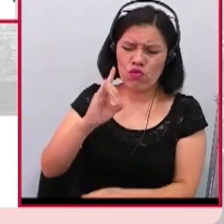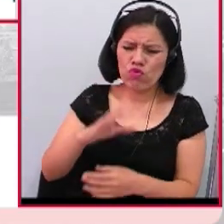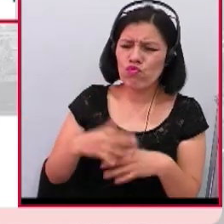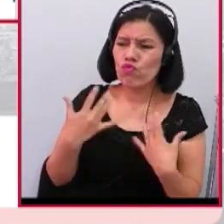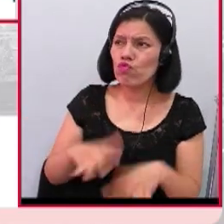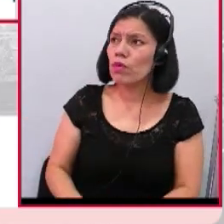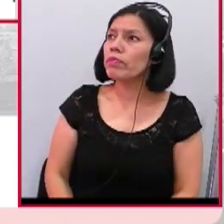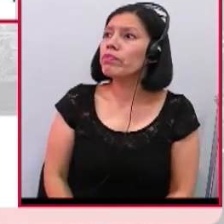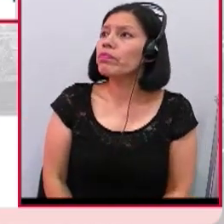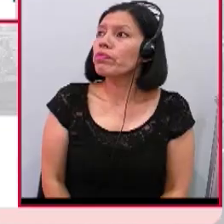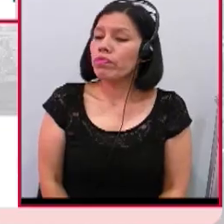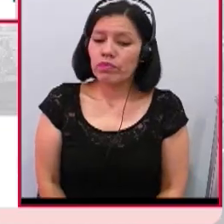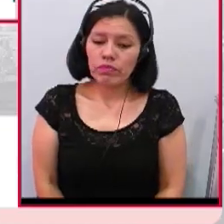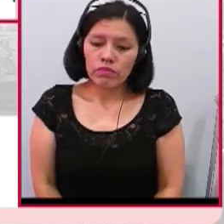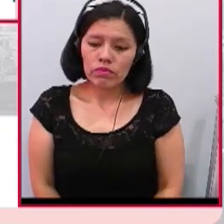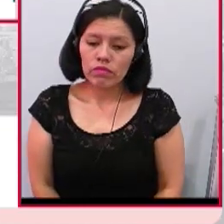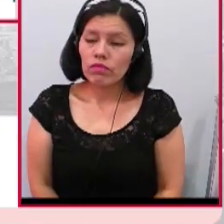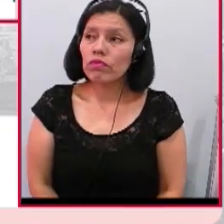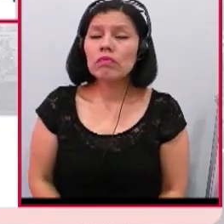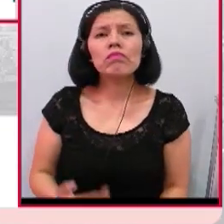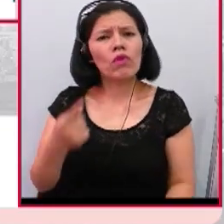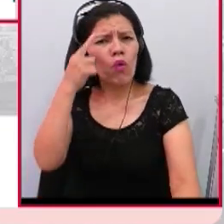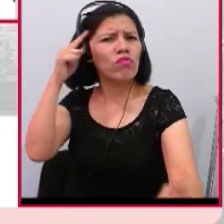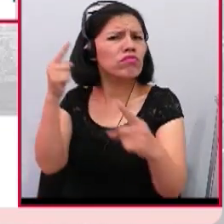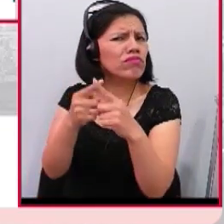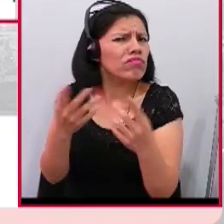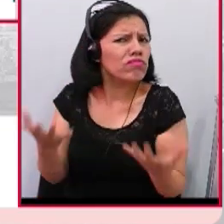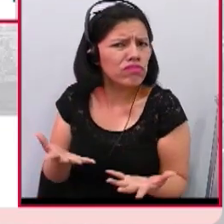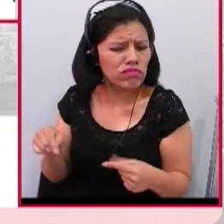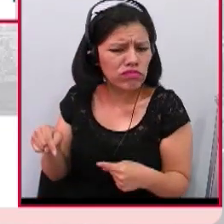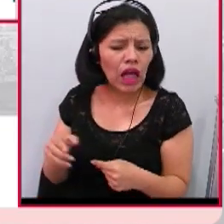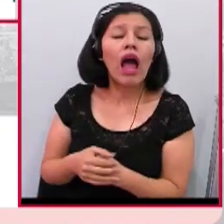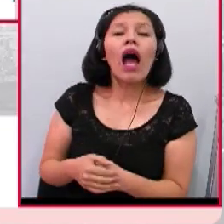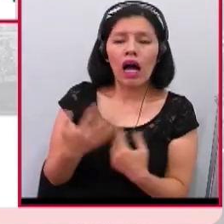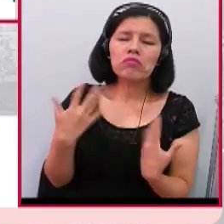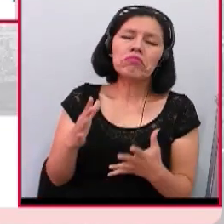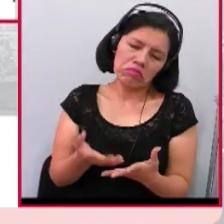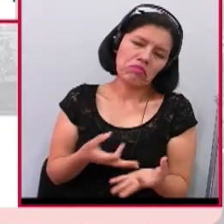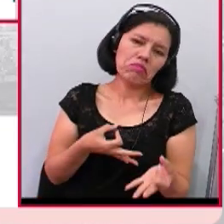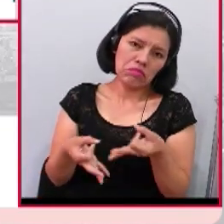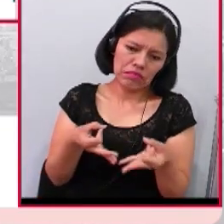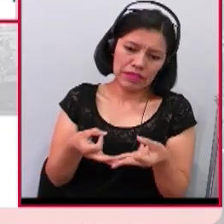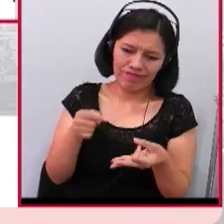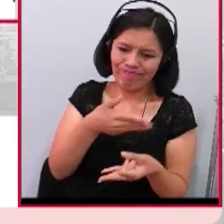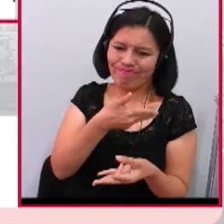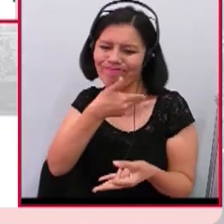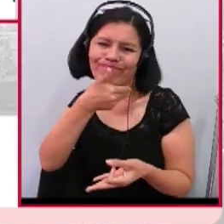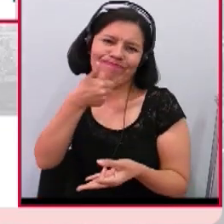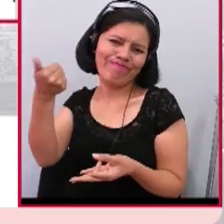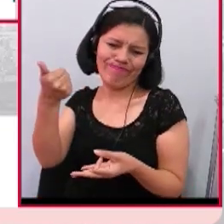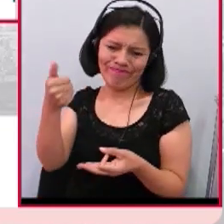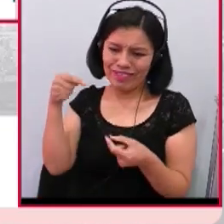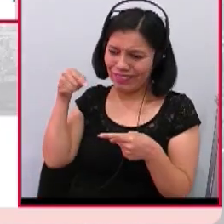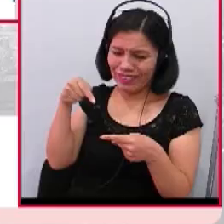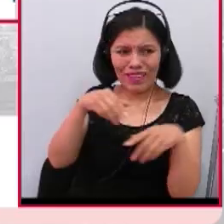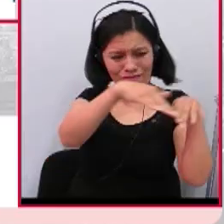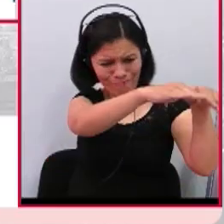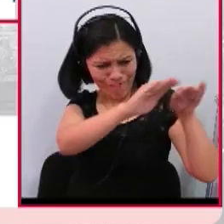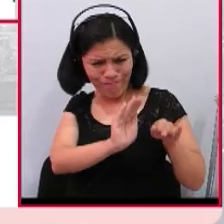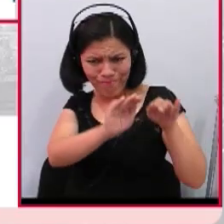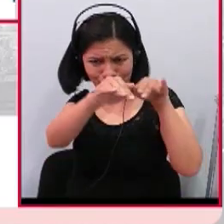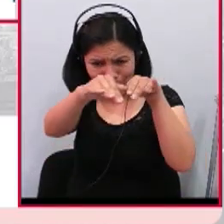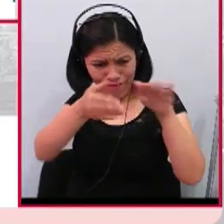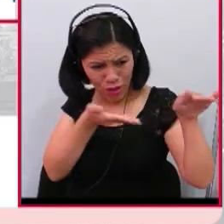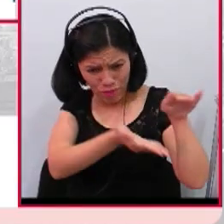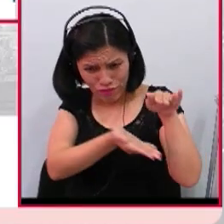de esto. Los objetivos de esto, ya les indiqué, es mejorar las campañas de estos hornos y vernos, al